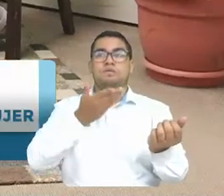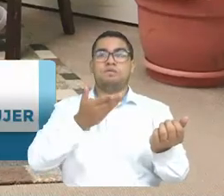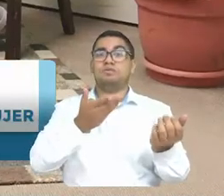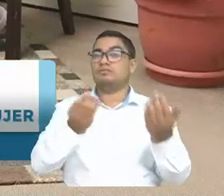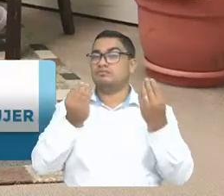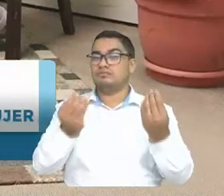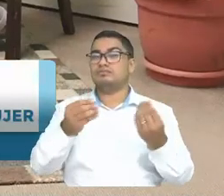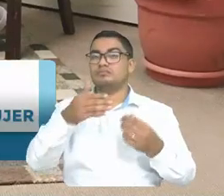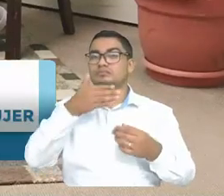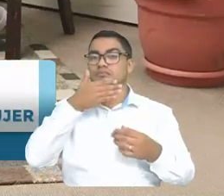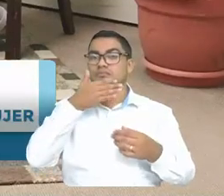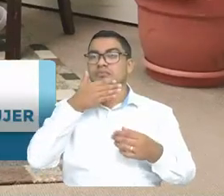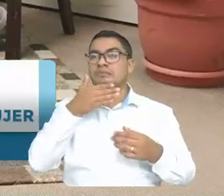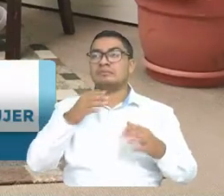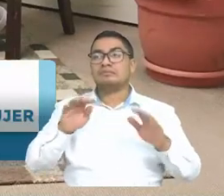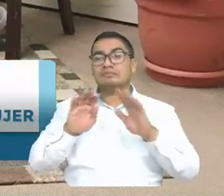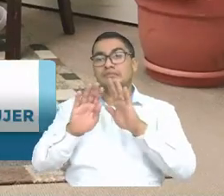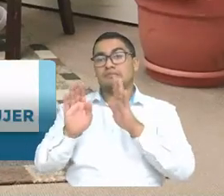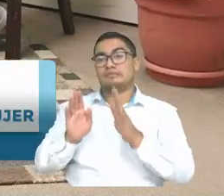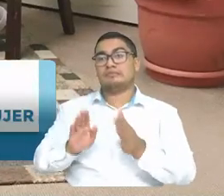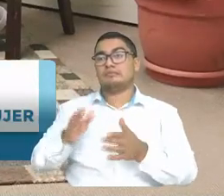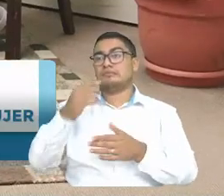alta, ¿verdad? Y la mujer